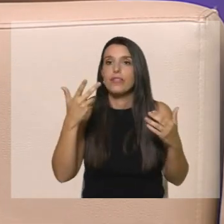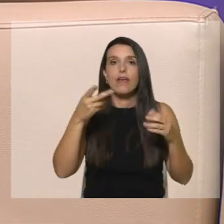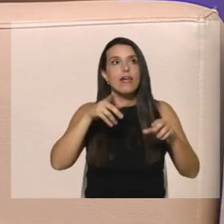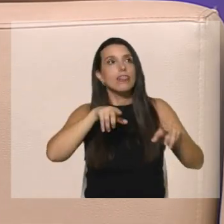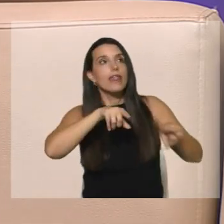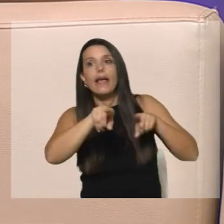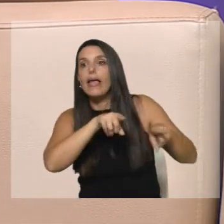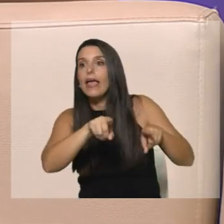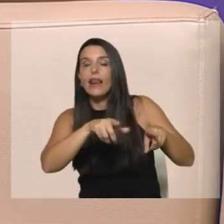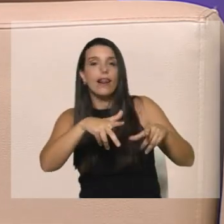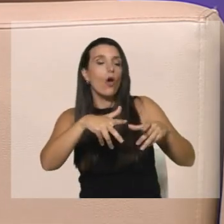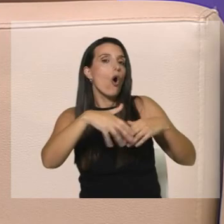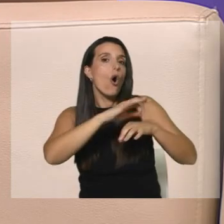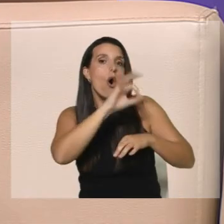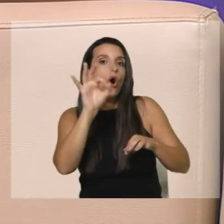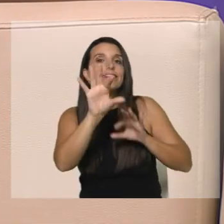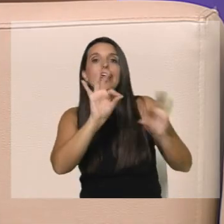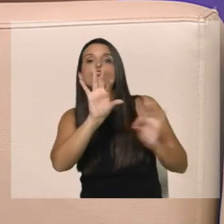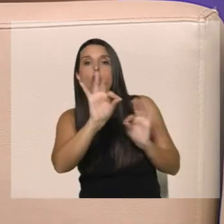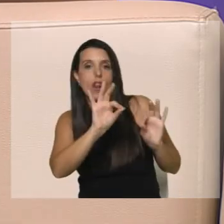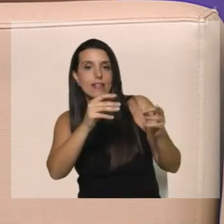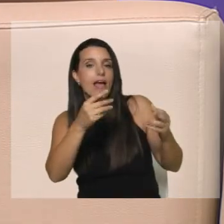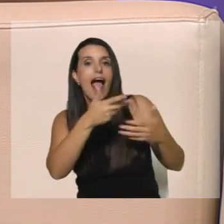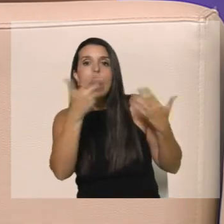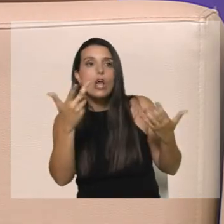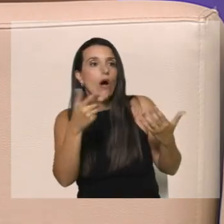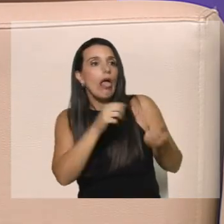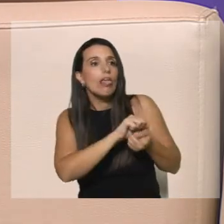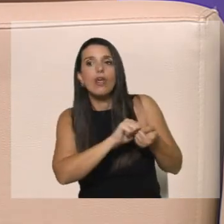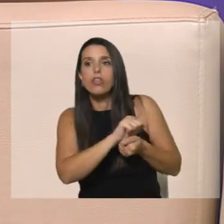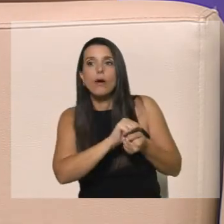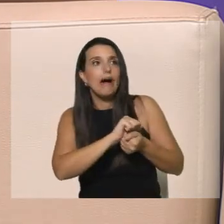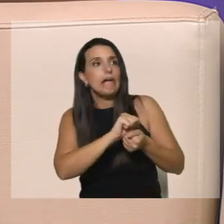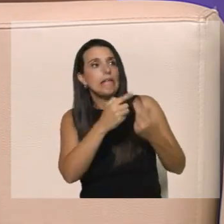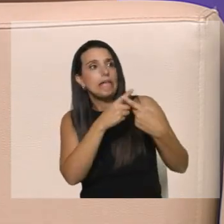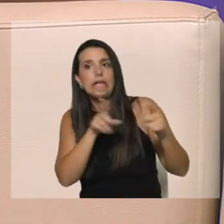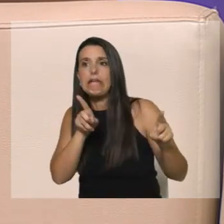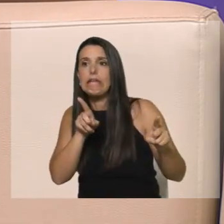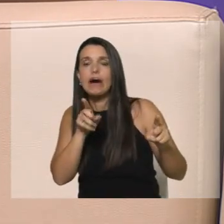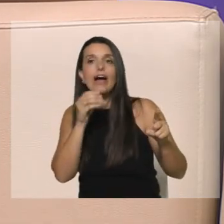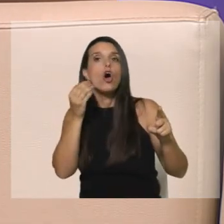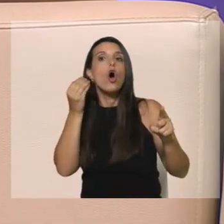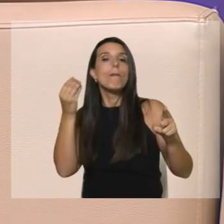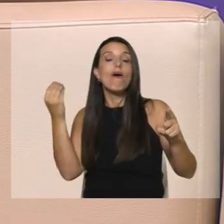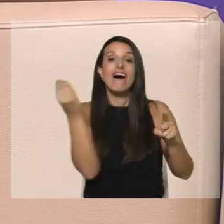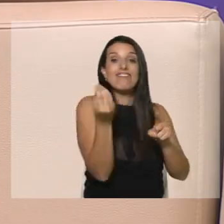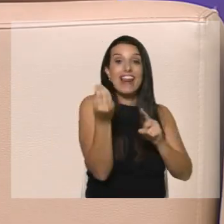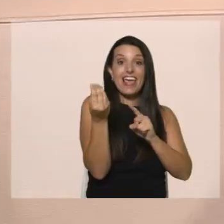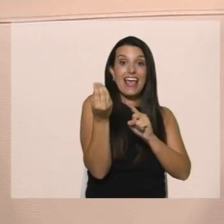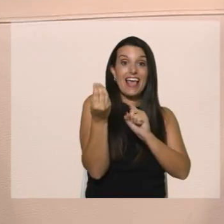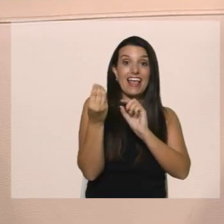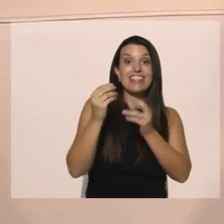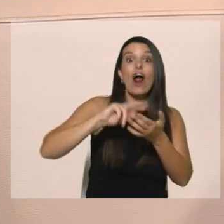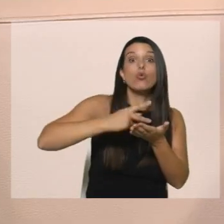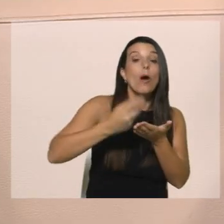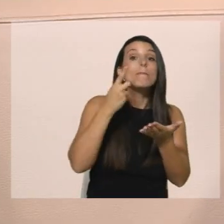un seleccionado Sí. o una selección que no tienen su idioma, y ahí está la presencia del traductor, Sí. en este caso